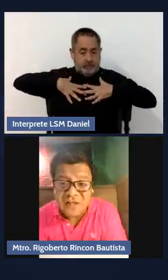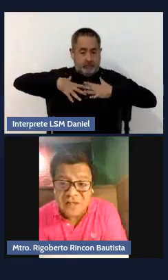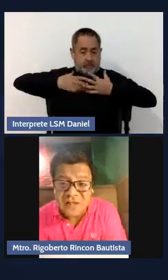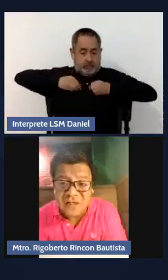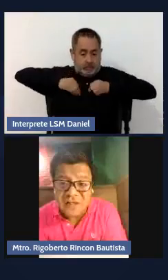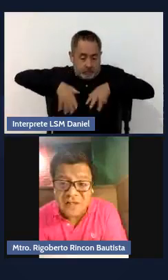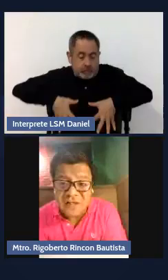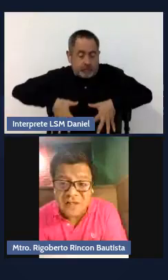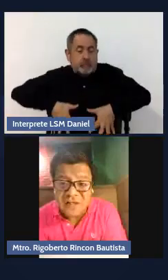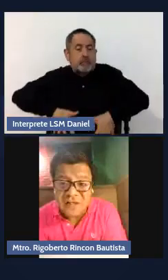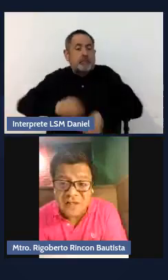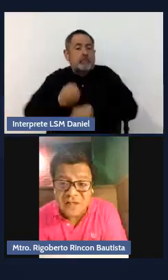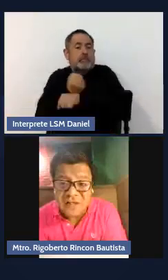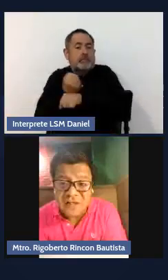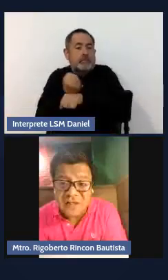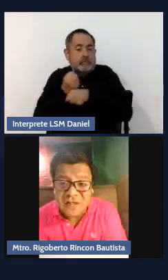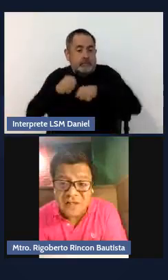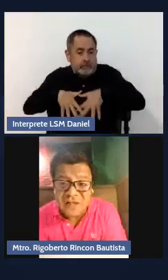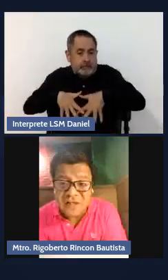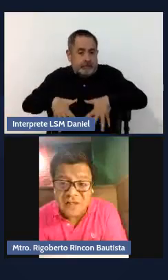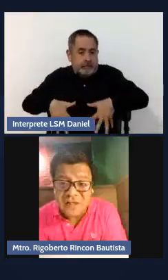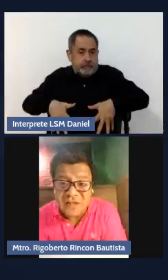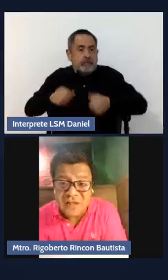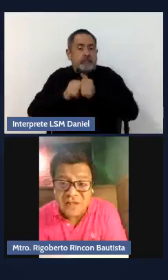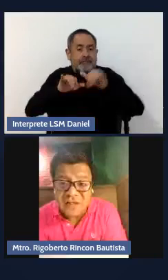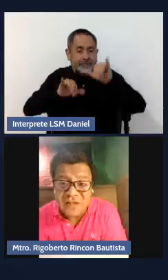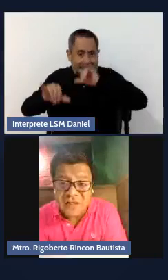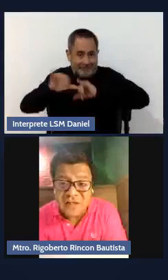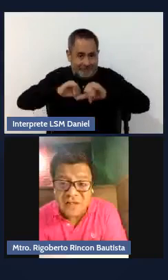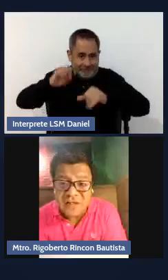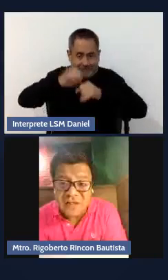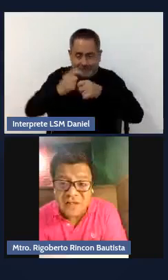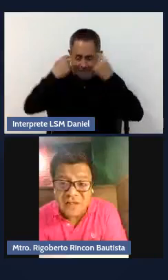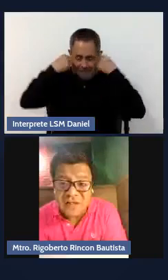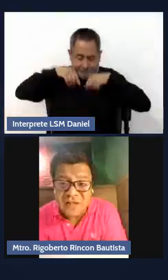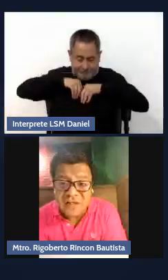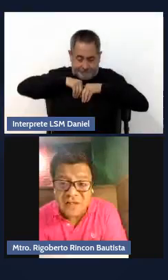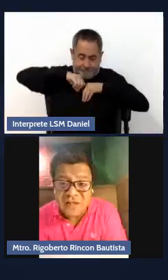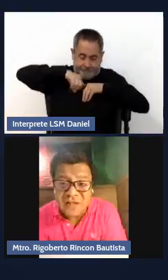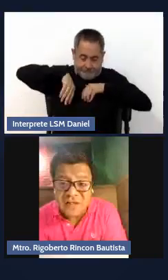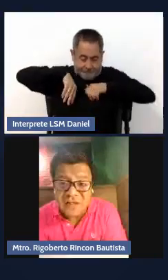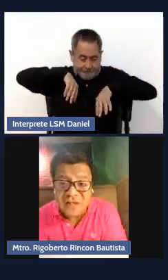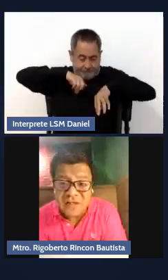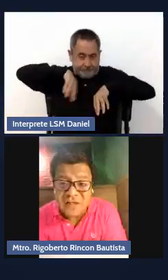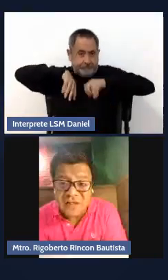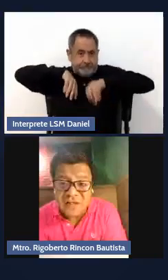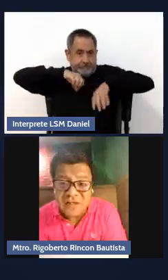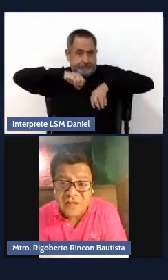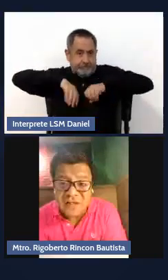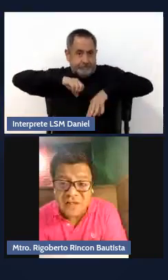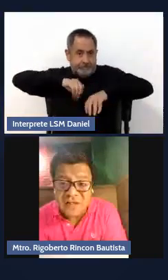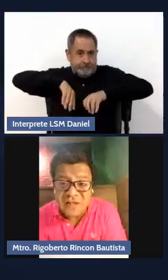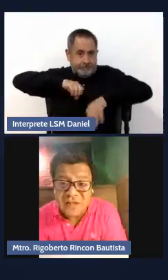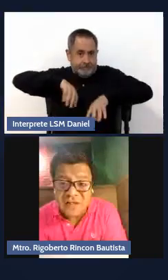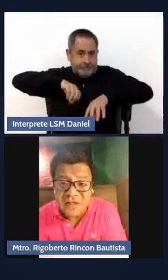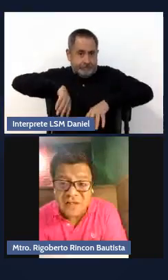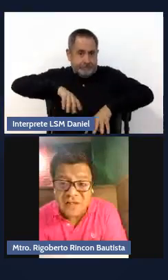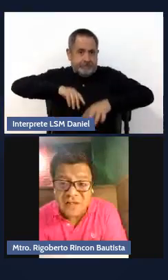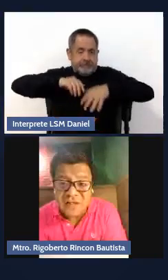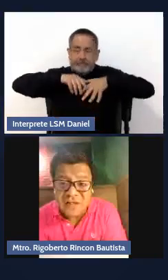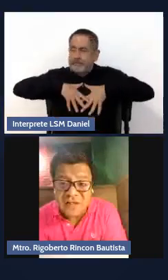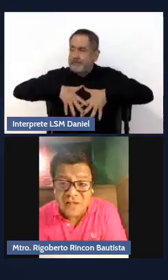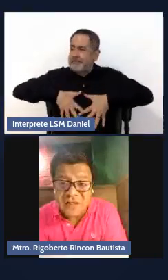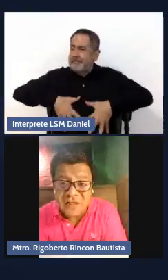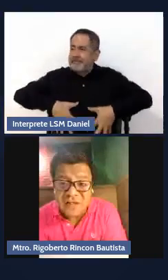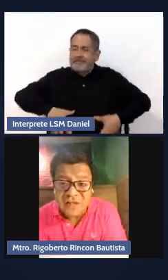por las arterias y lleva las sustancias químicas a cada órgano del cuerpo. Este es el primer humo que pasa por